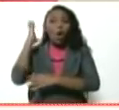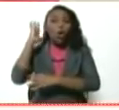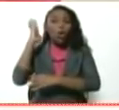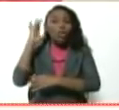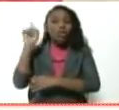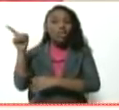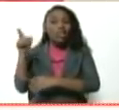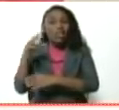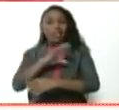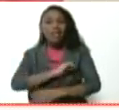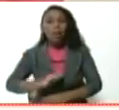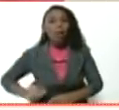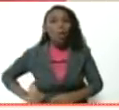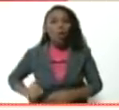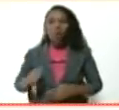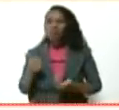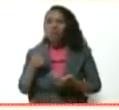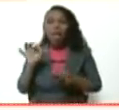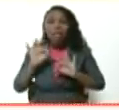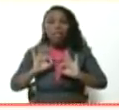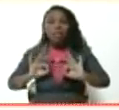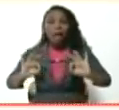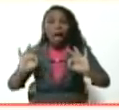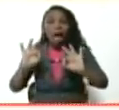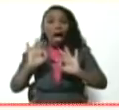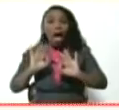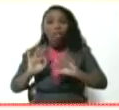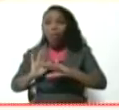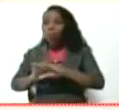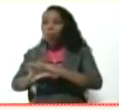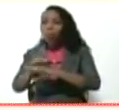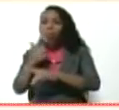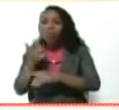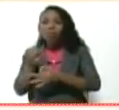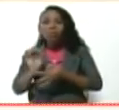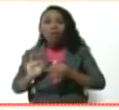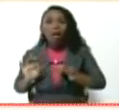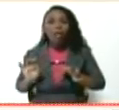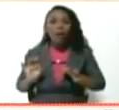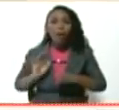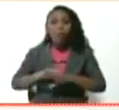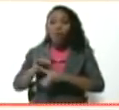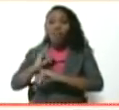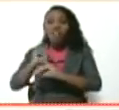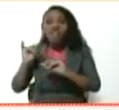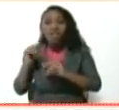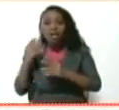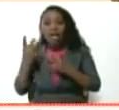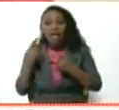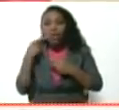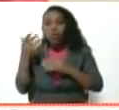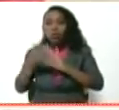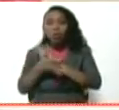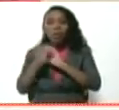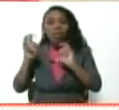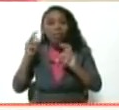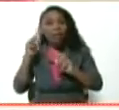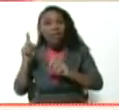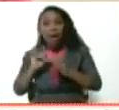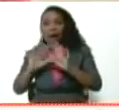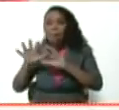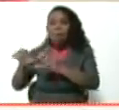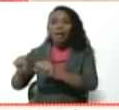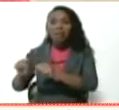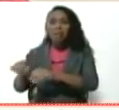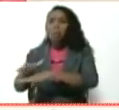Salvador. Nadie. Porque ellos son, al final de cuentas, unos peones del imperialismo. Y el imperialismo les